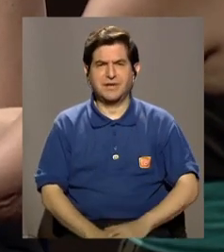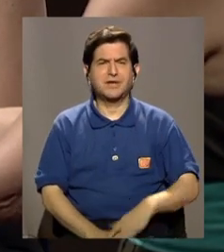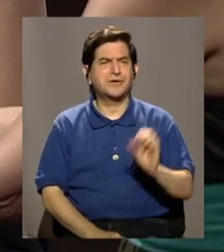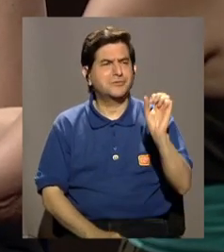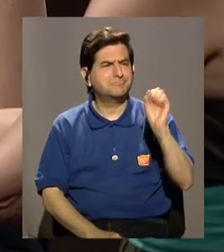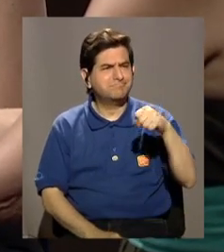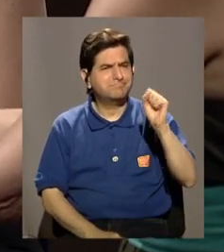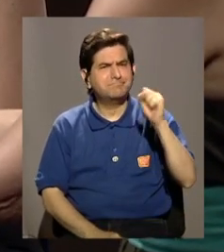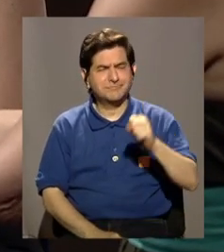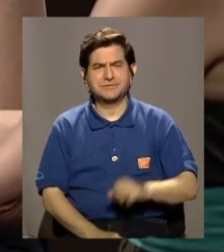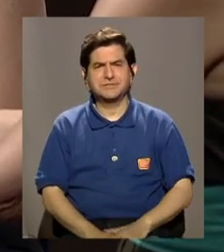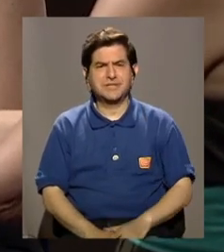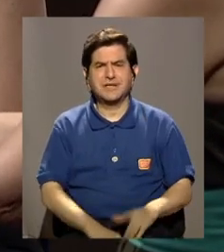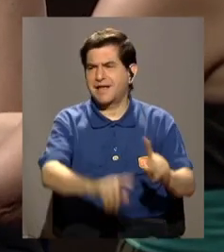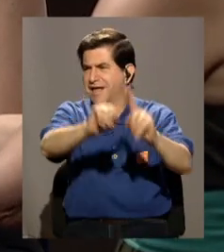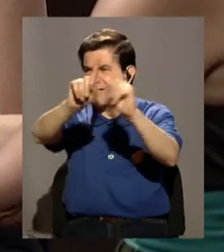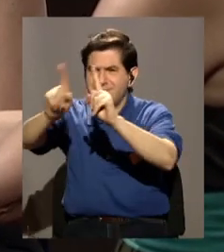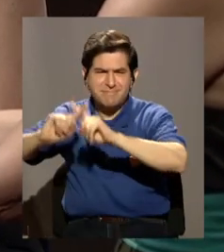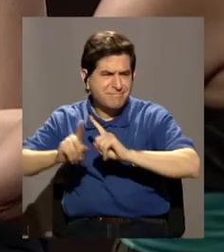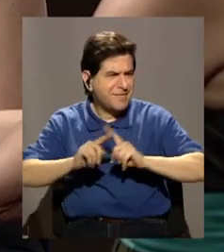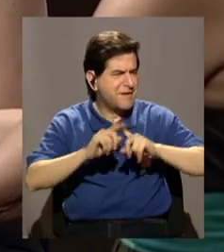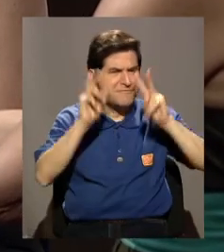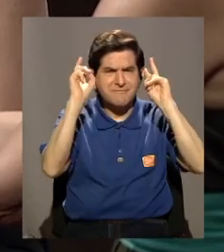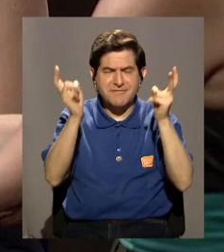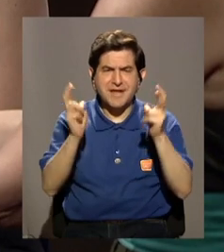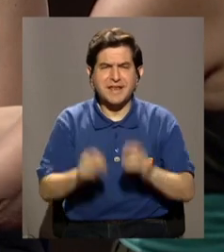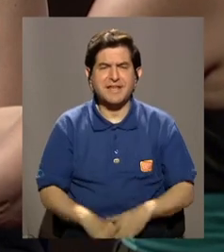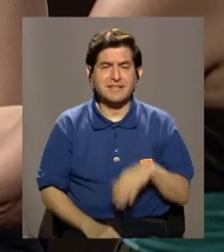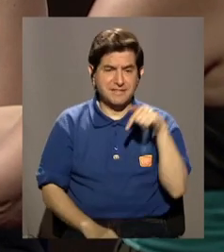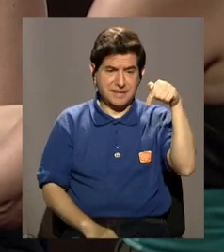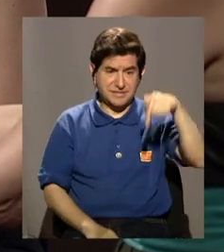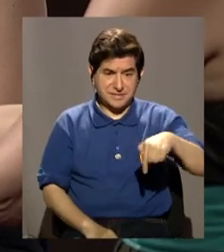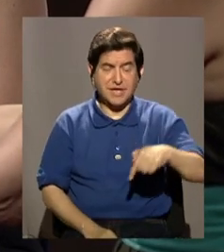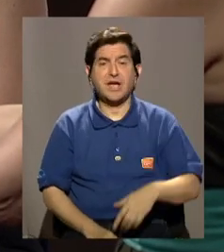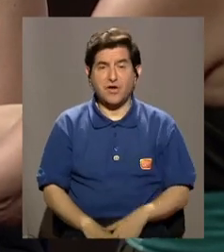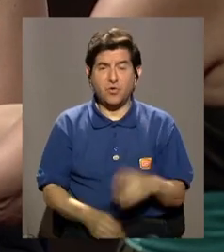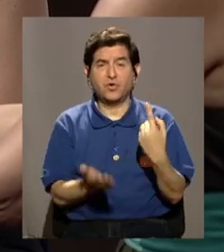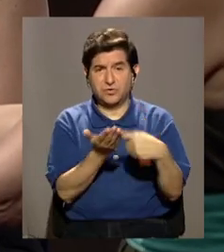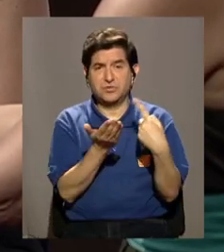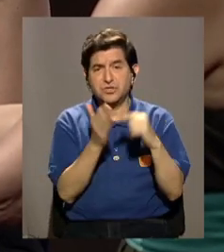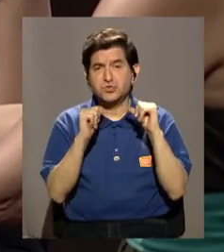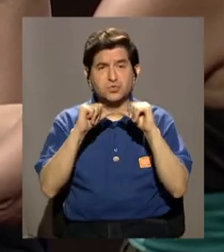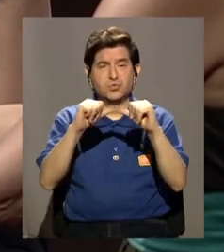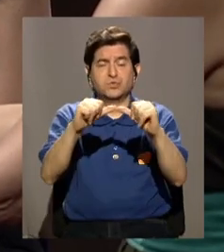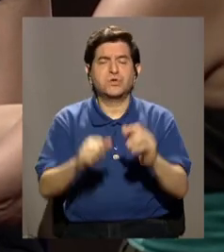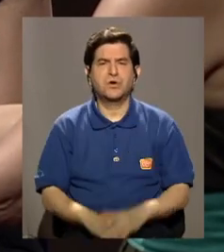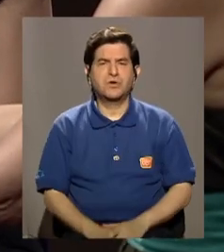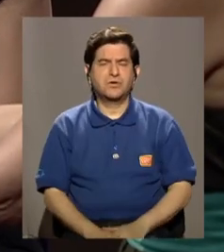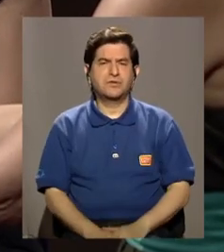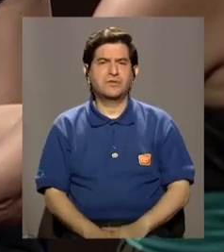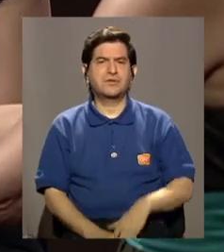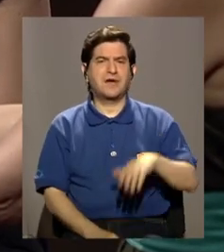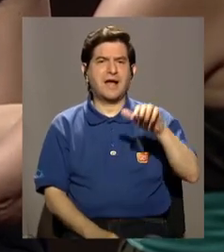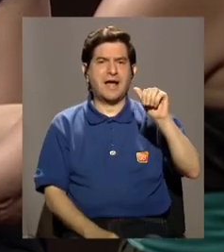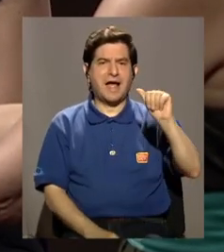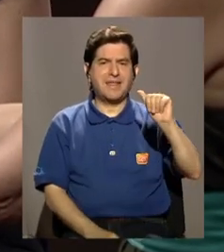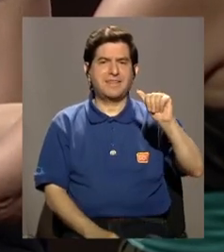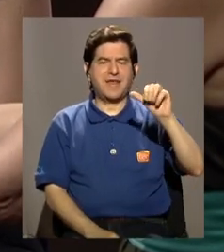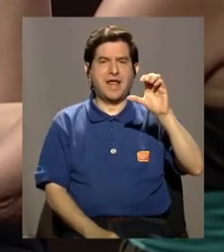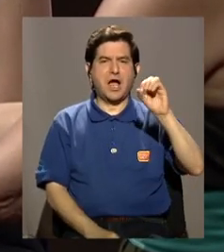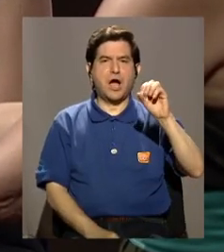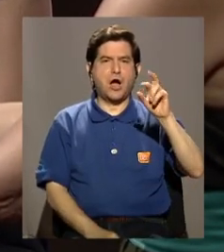un montón de temas que están muy en el tapete hoy andrew como actriz y como